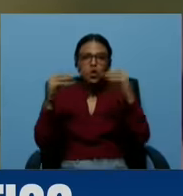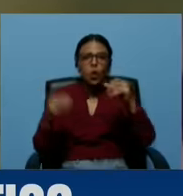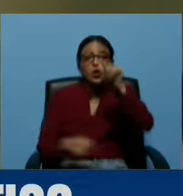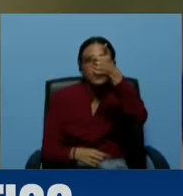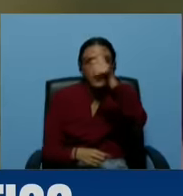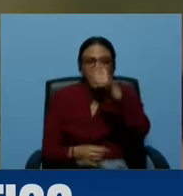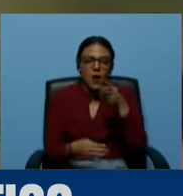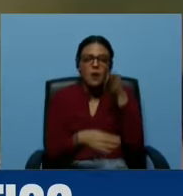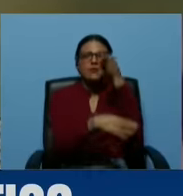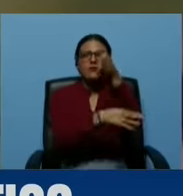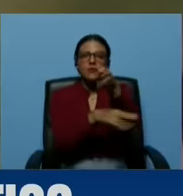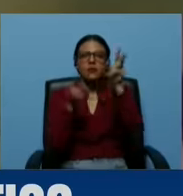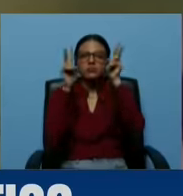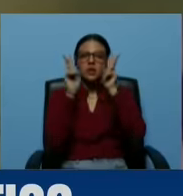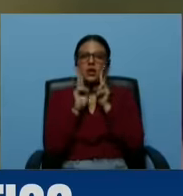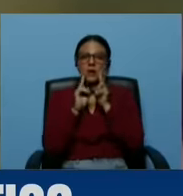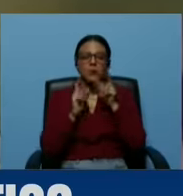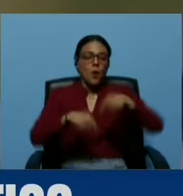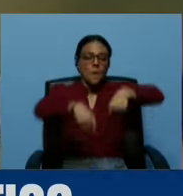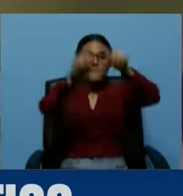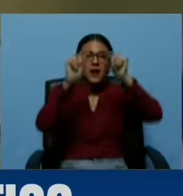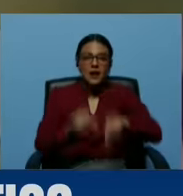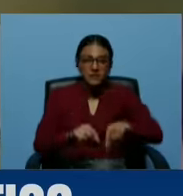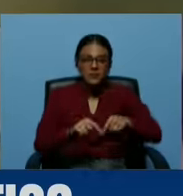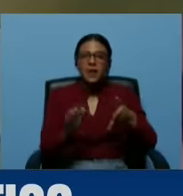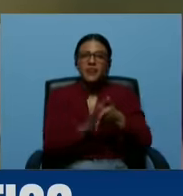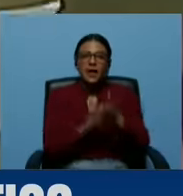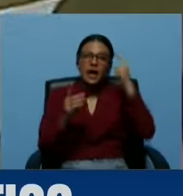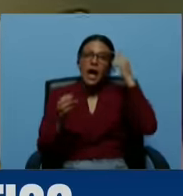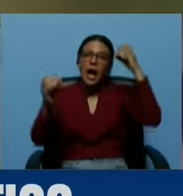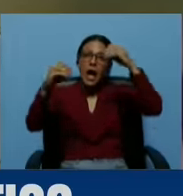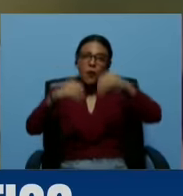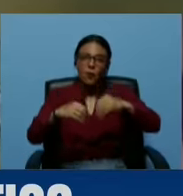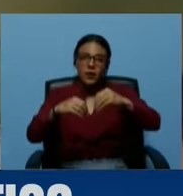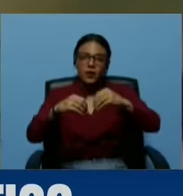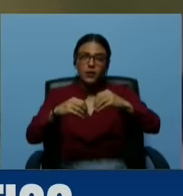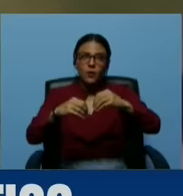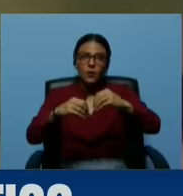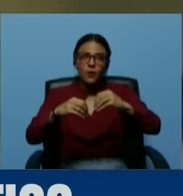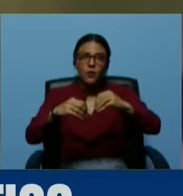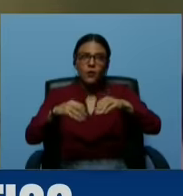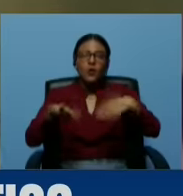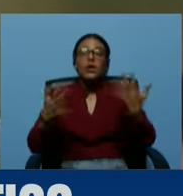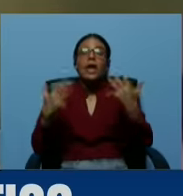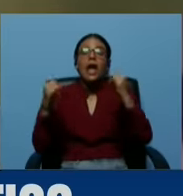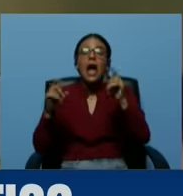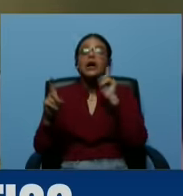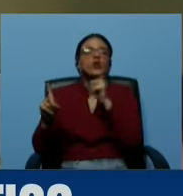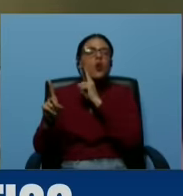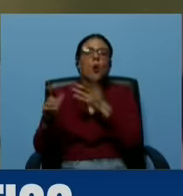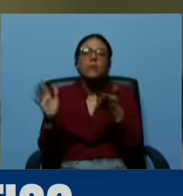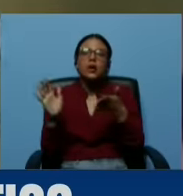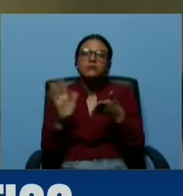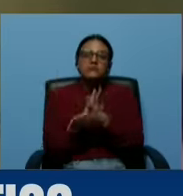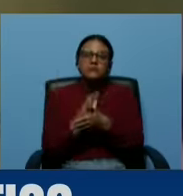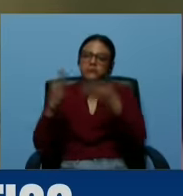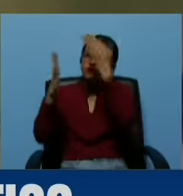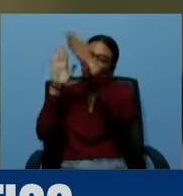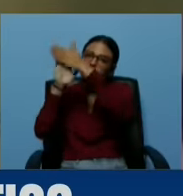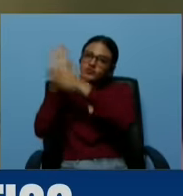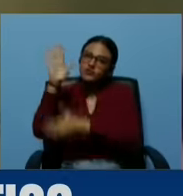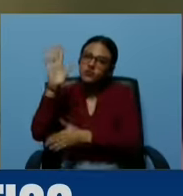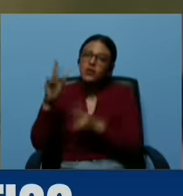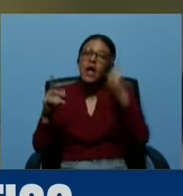Electoral, para firmar un acuerdo que tuvo y tiene como nombre Acuerdo